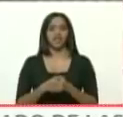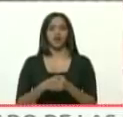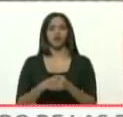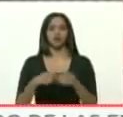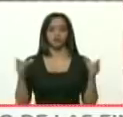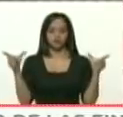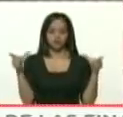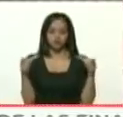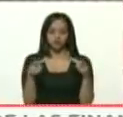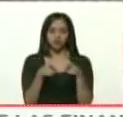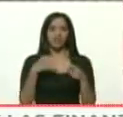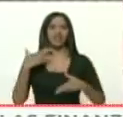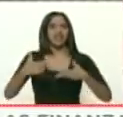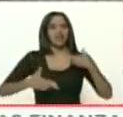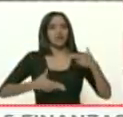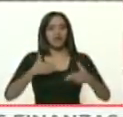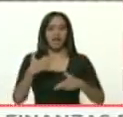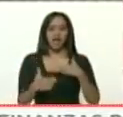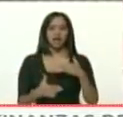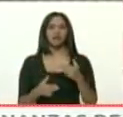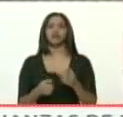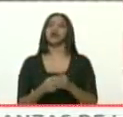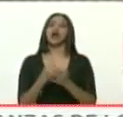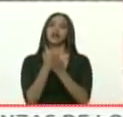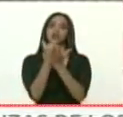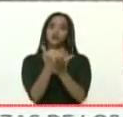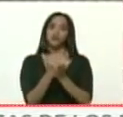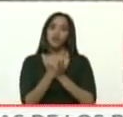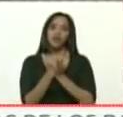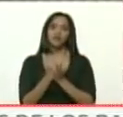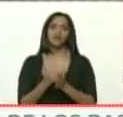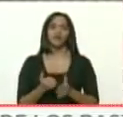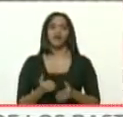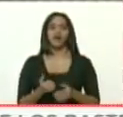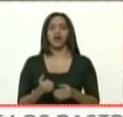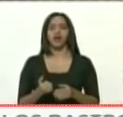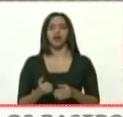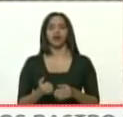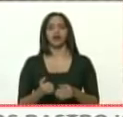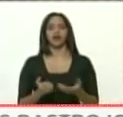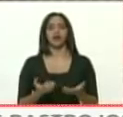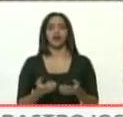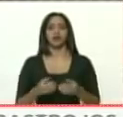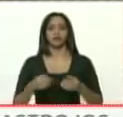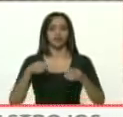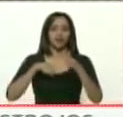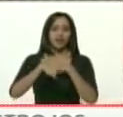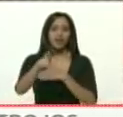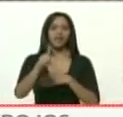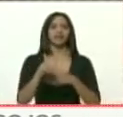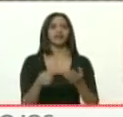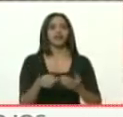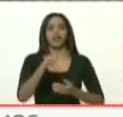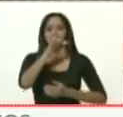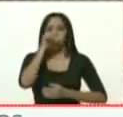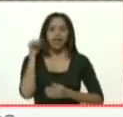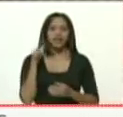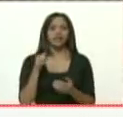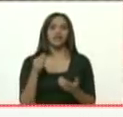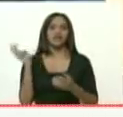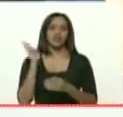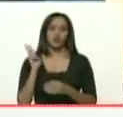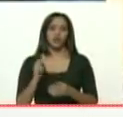criminalidad, ha evitado el ingreso de factores de narcotráfico y de sustancias estupefacientes en nuestra